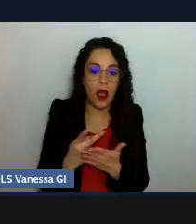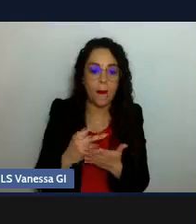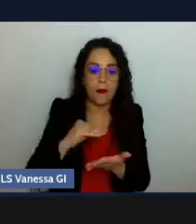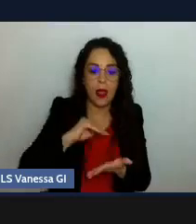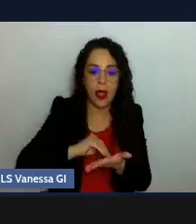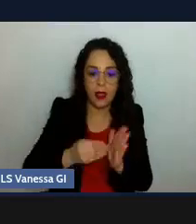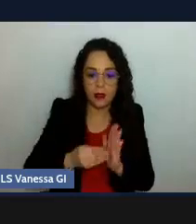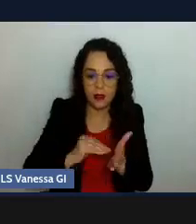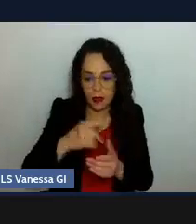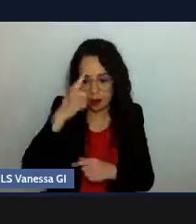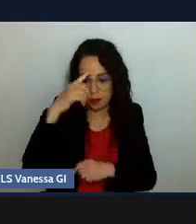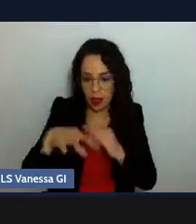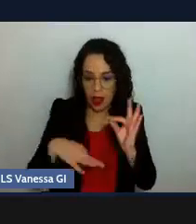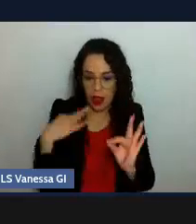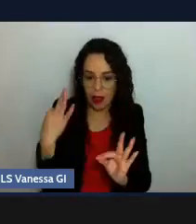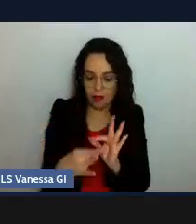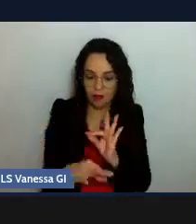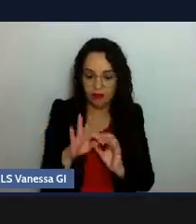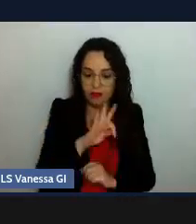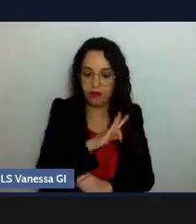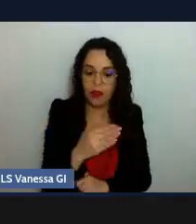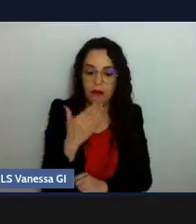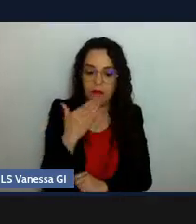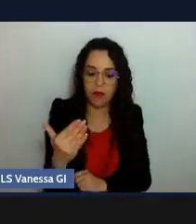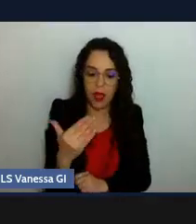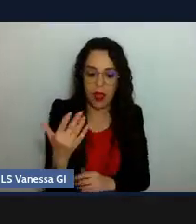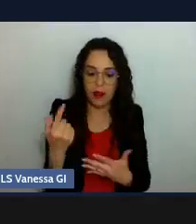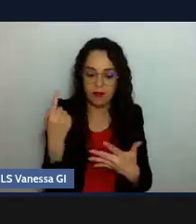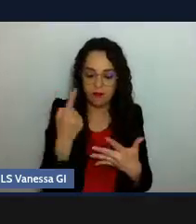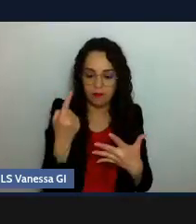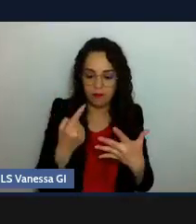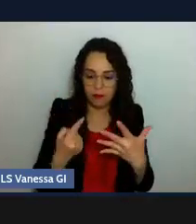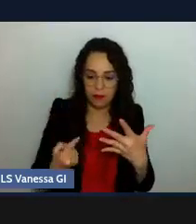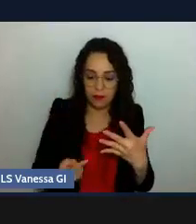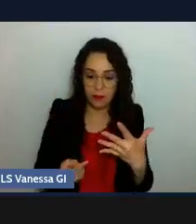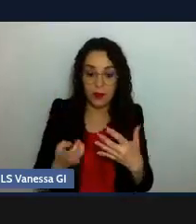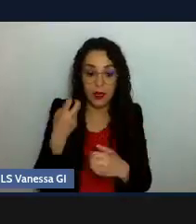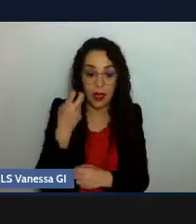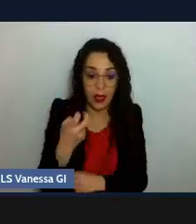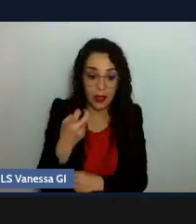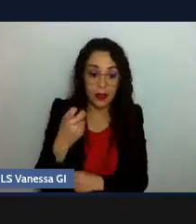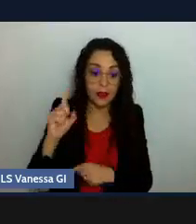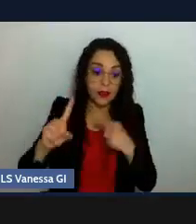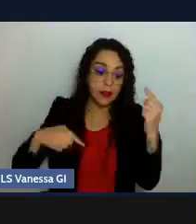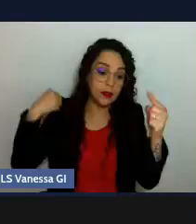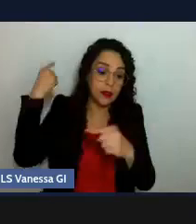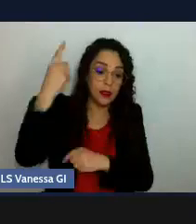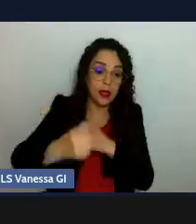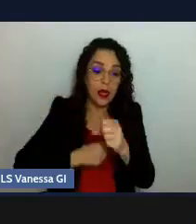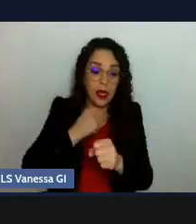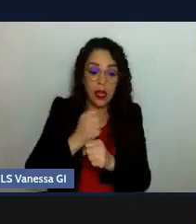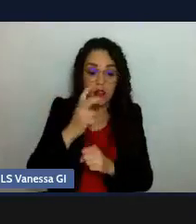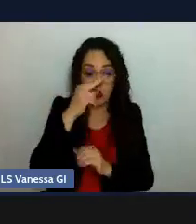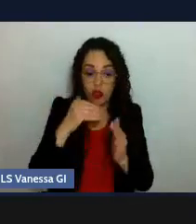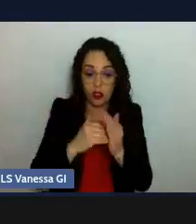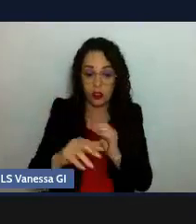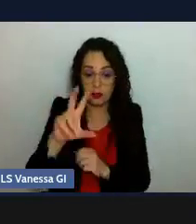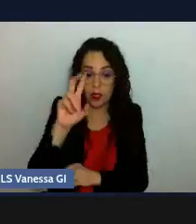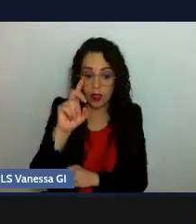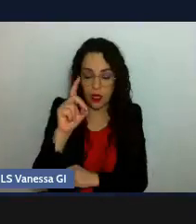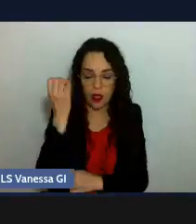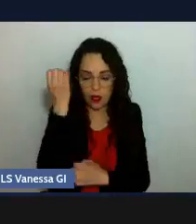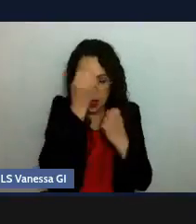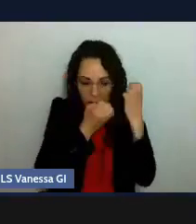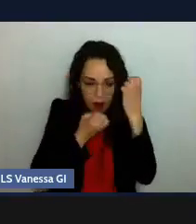se cumplan. Estos ODS se van a volver a evaluar en el 2030 para ver qué impacto se logró.